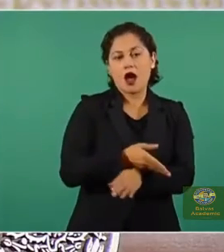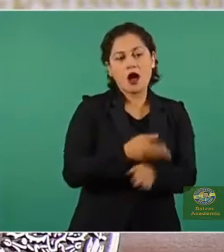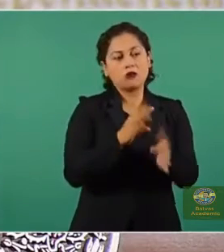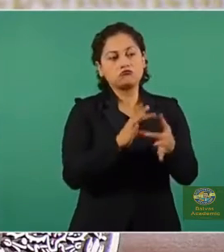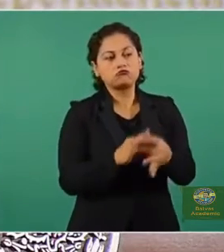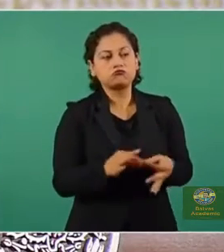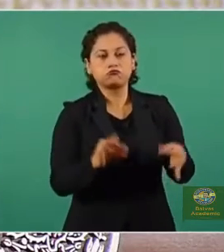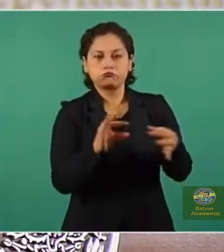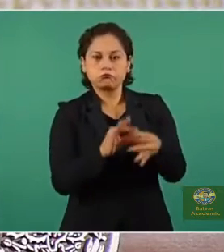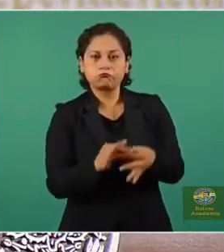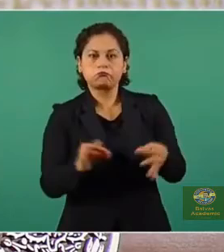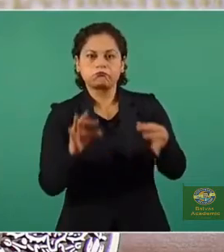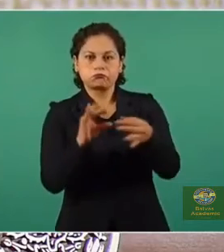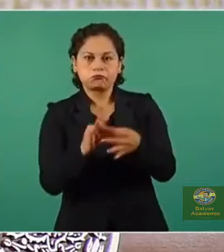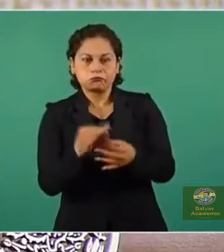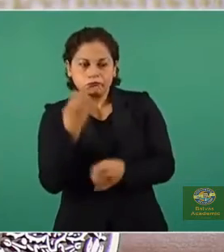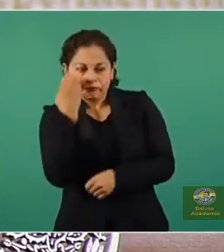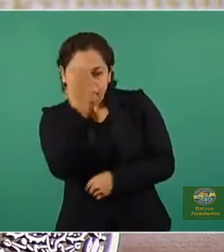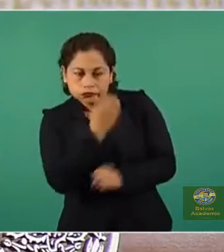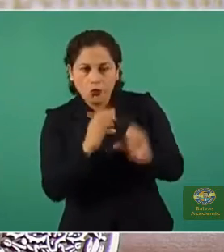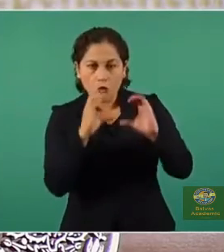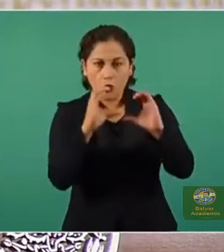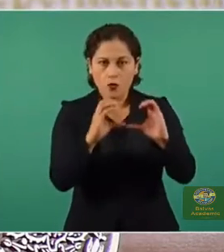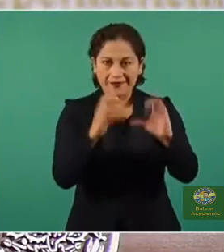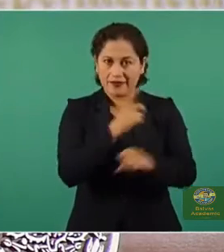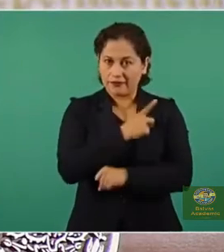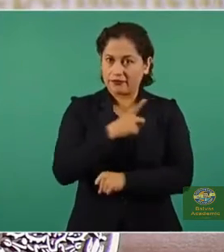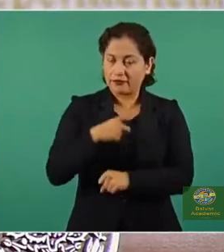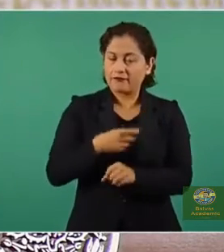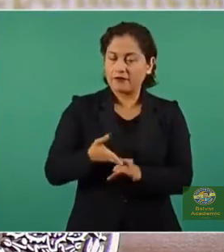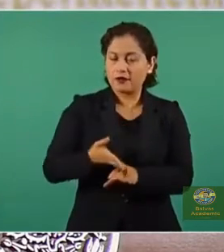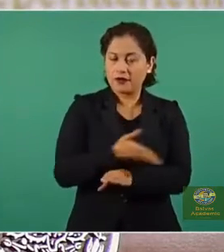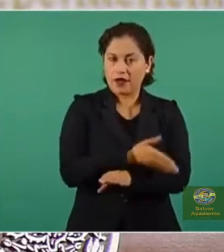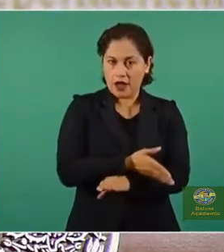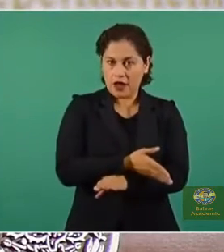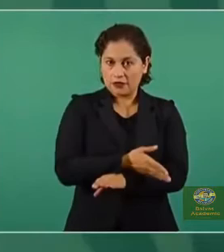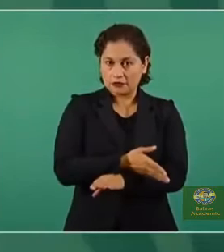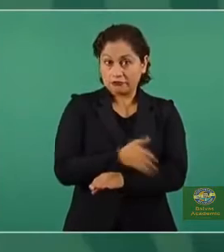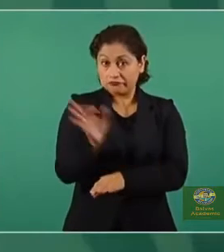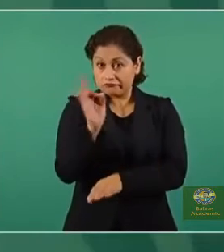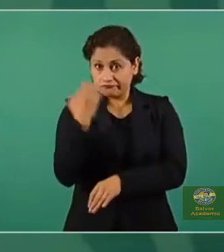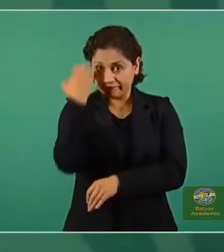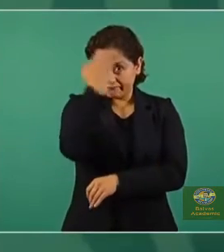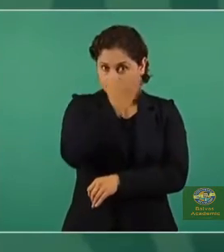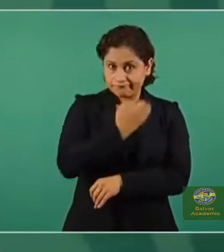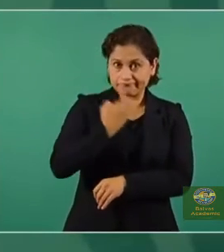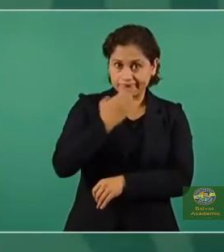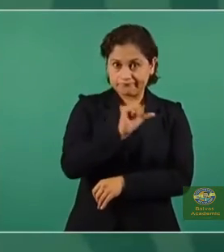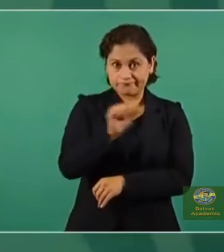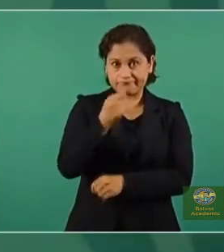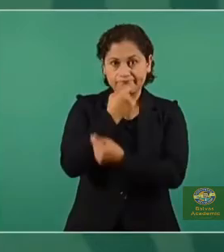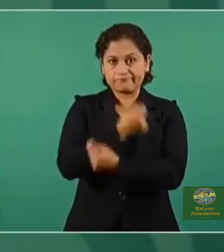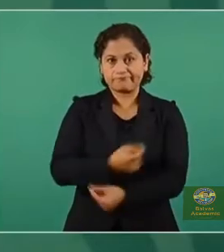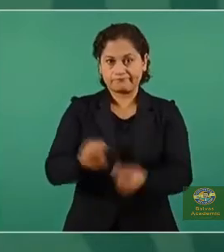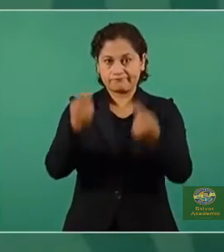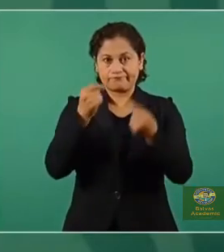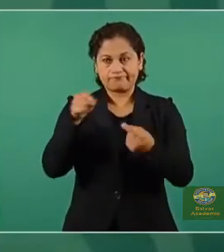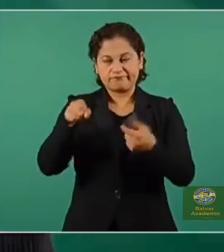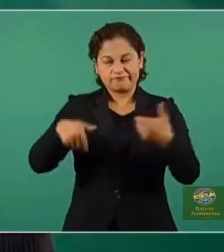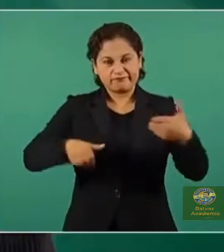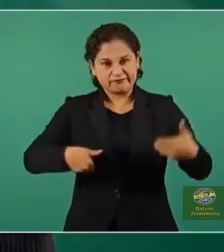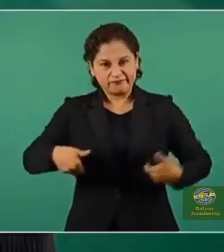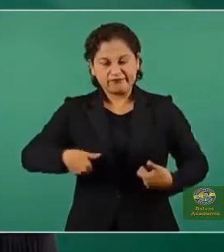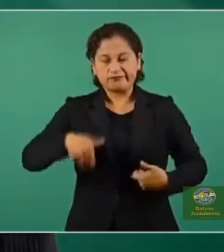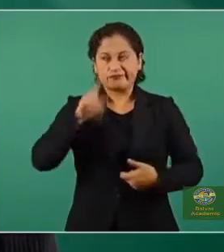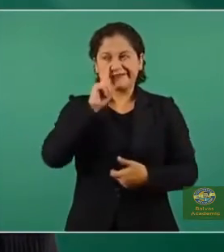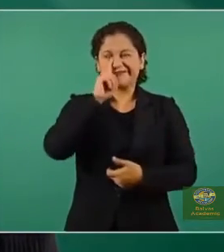no se haga un efecto medio complicado o difícil de momento en lo que se refiere a la molestia que puede